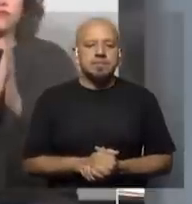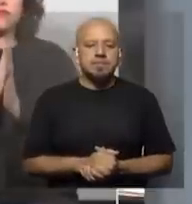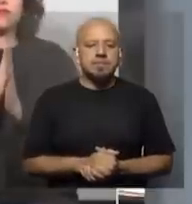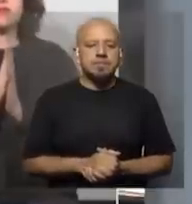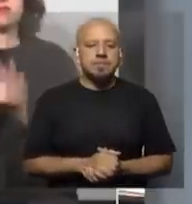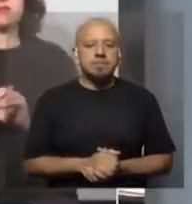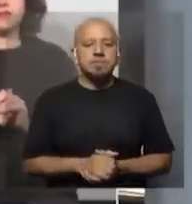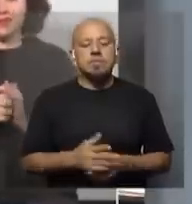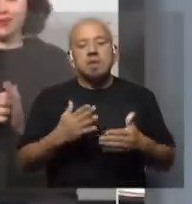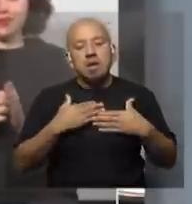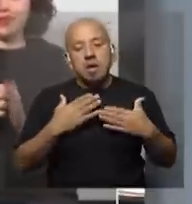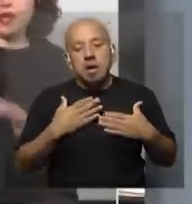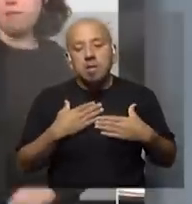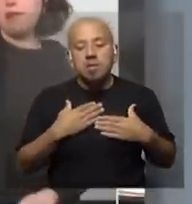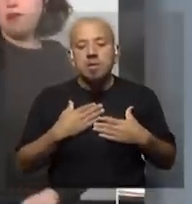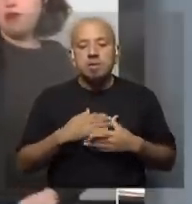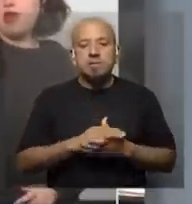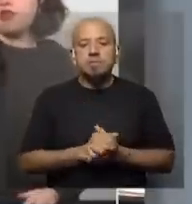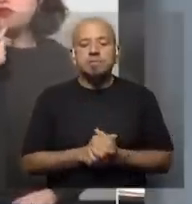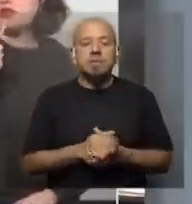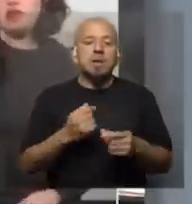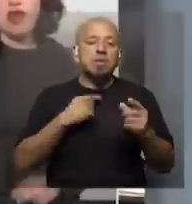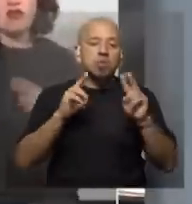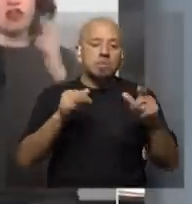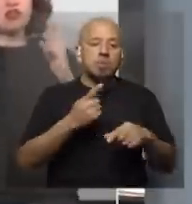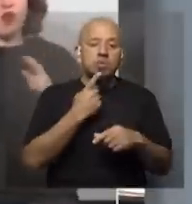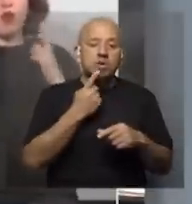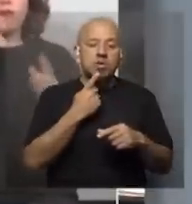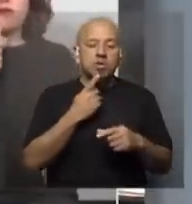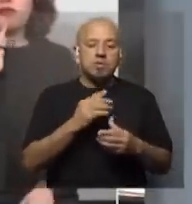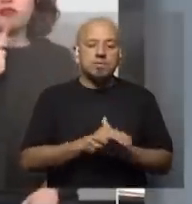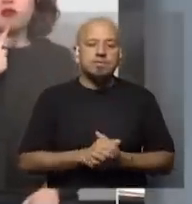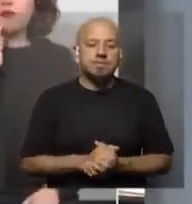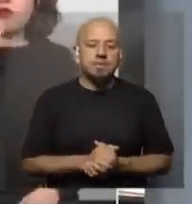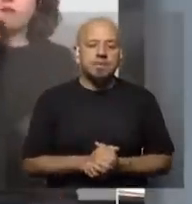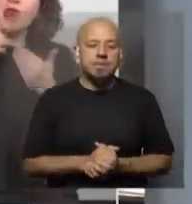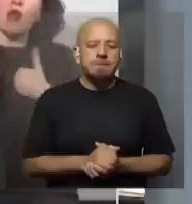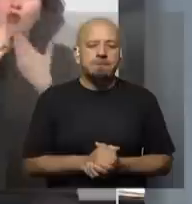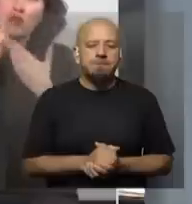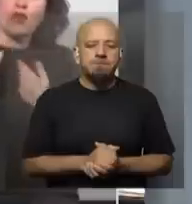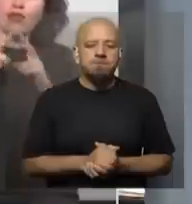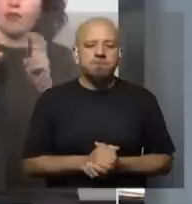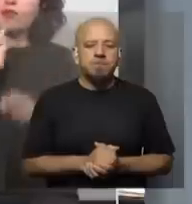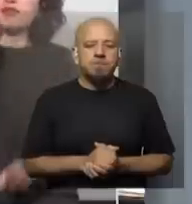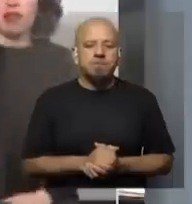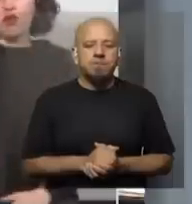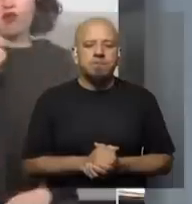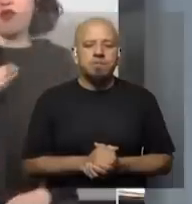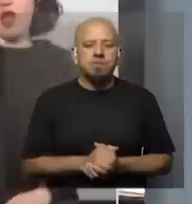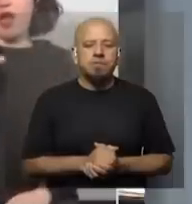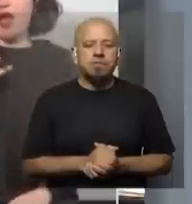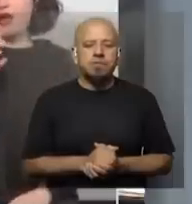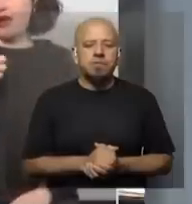me importa hacer una reflexión de carácter político porque hubieron preguntas de carácter político con el senado vergal